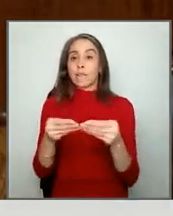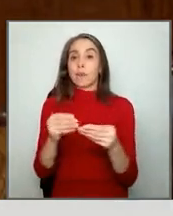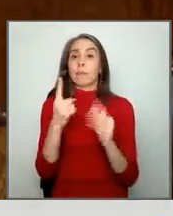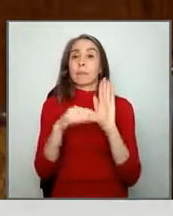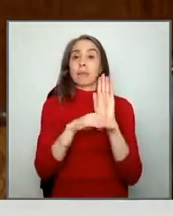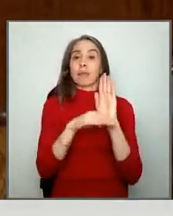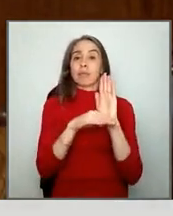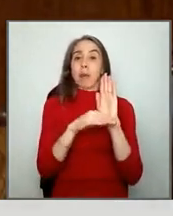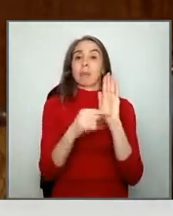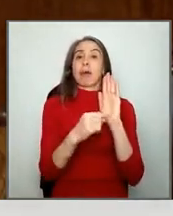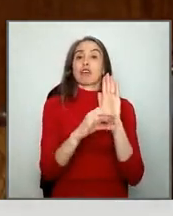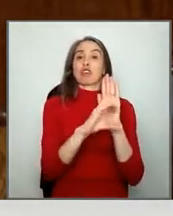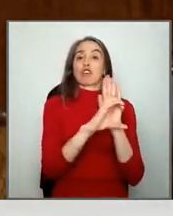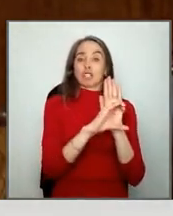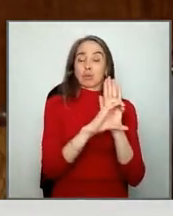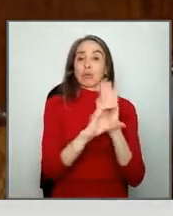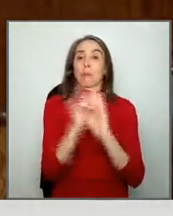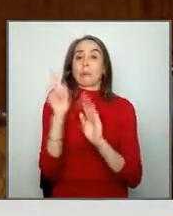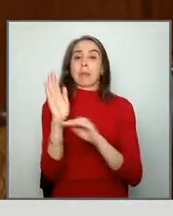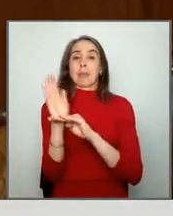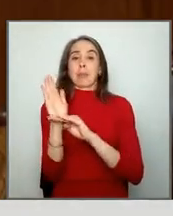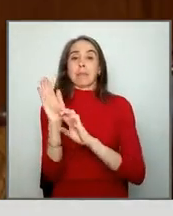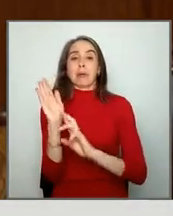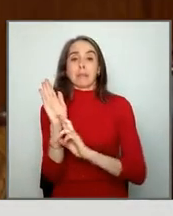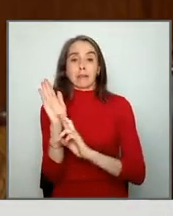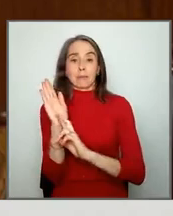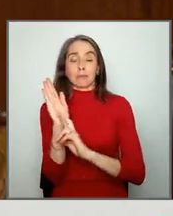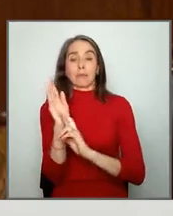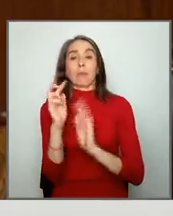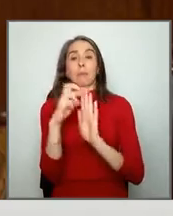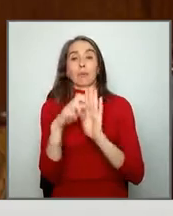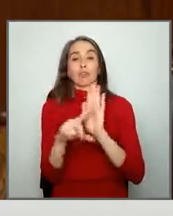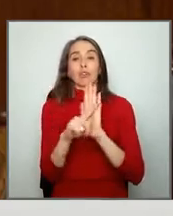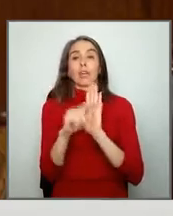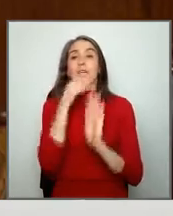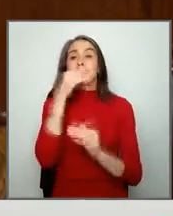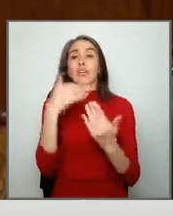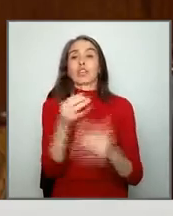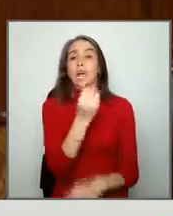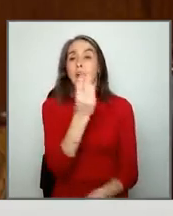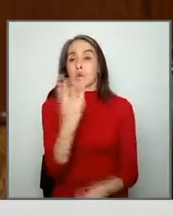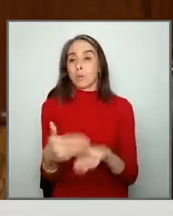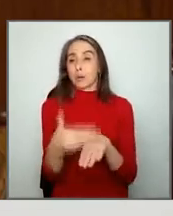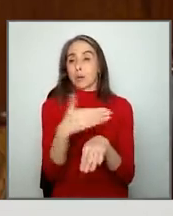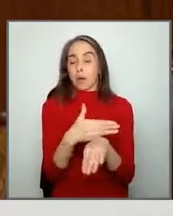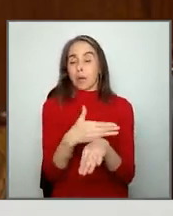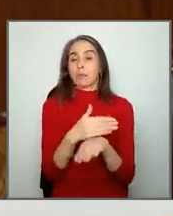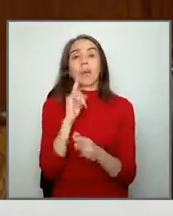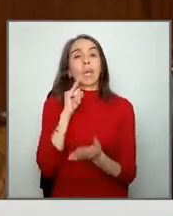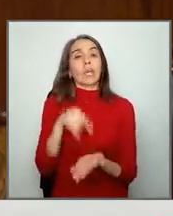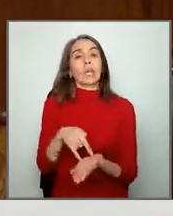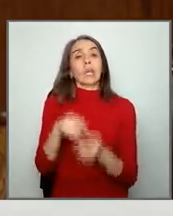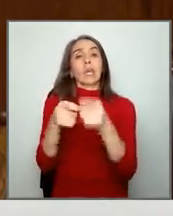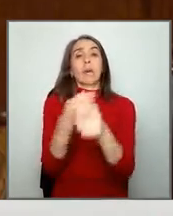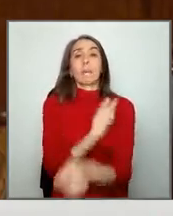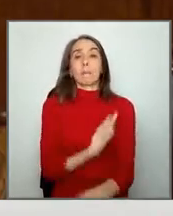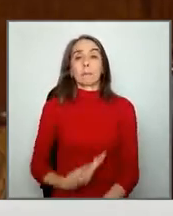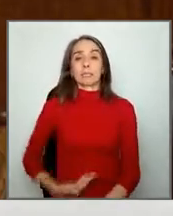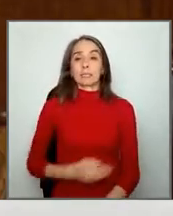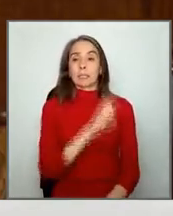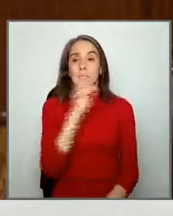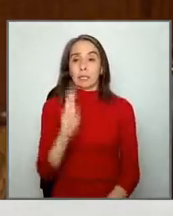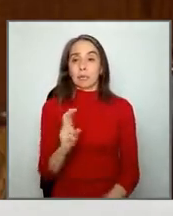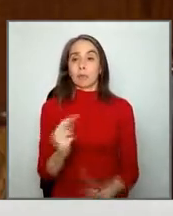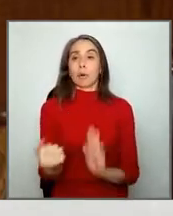y primero reglamentario el proyecto de la referencia de origen en un mensaje del presidente de la república Con urgencia calificada